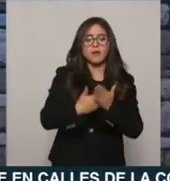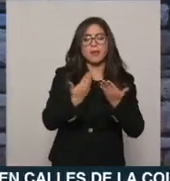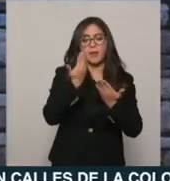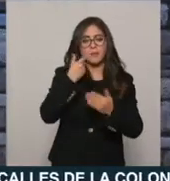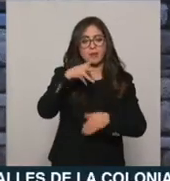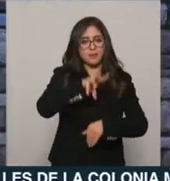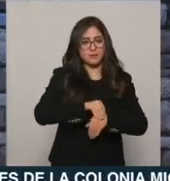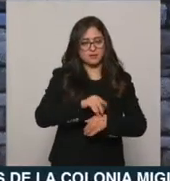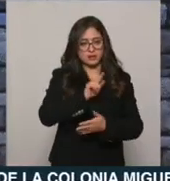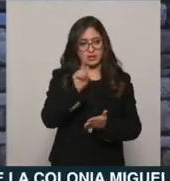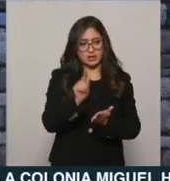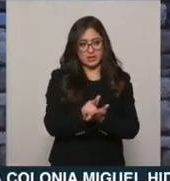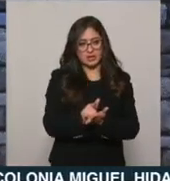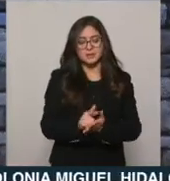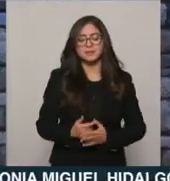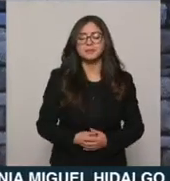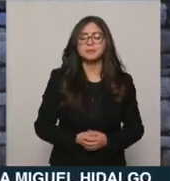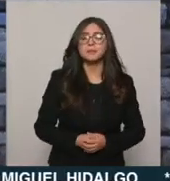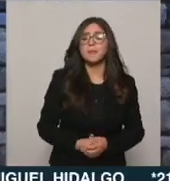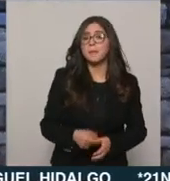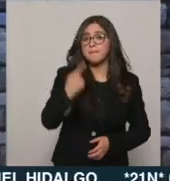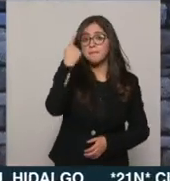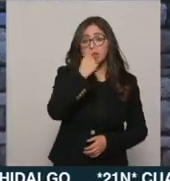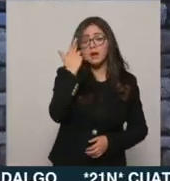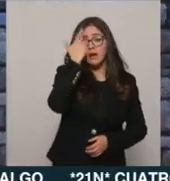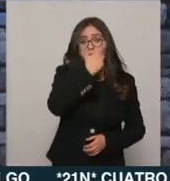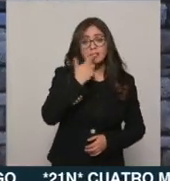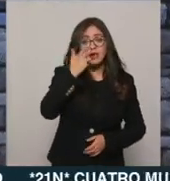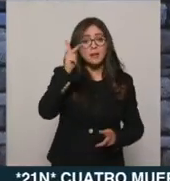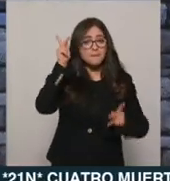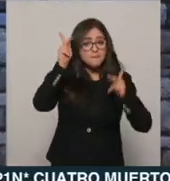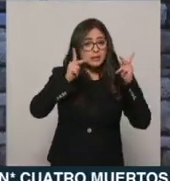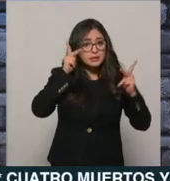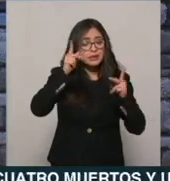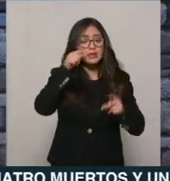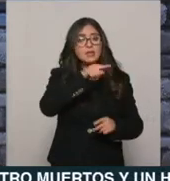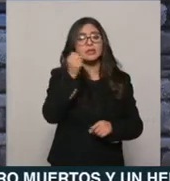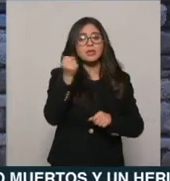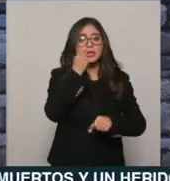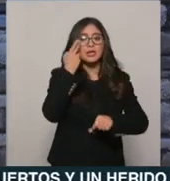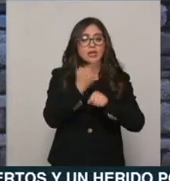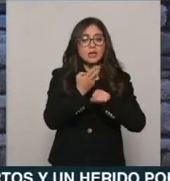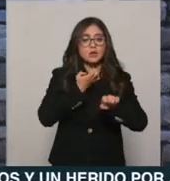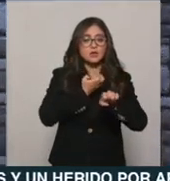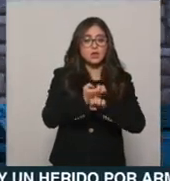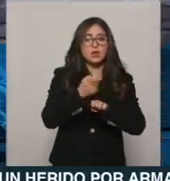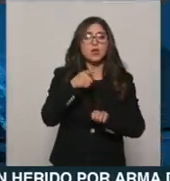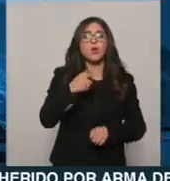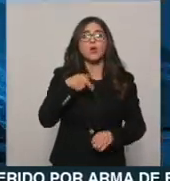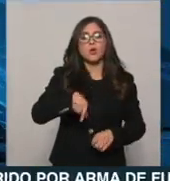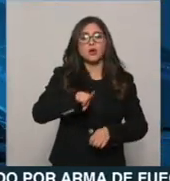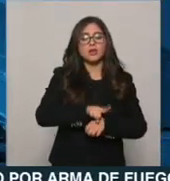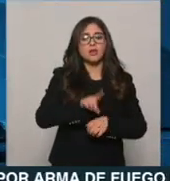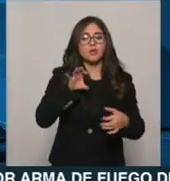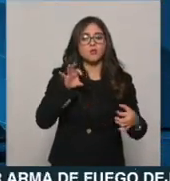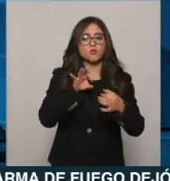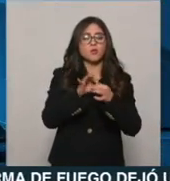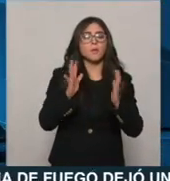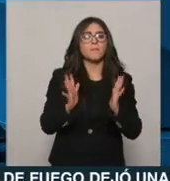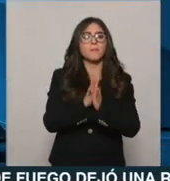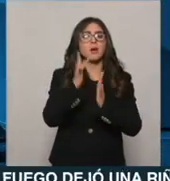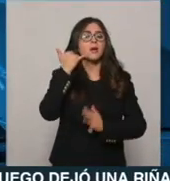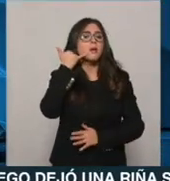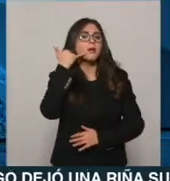Bueno, y precisamente para analizar la visita del secretario de Estado y sus consecuencias y alcances, hoy tenemos el gusto de contar con la participación